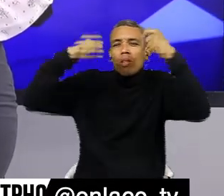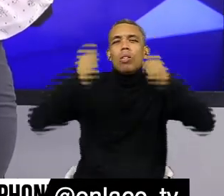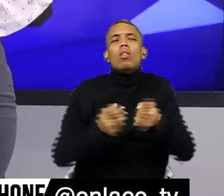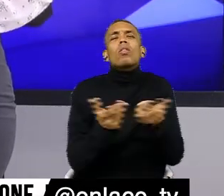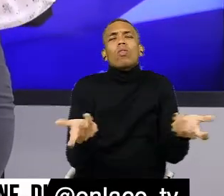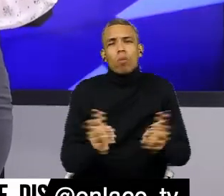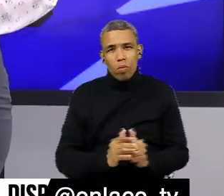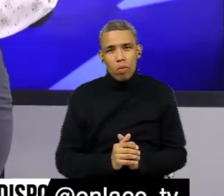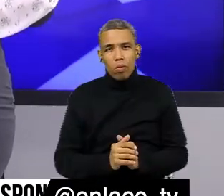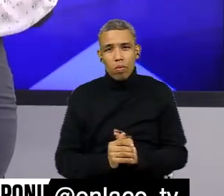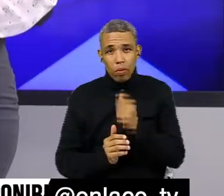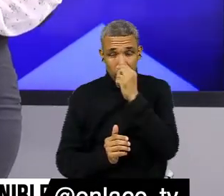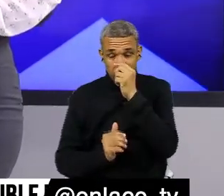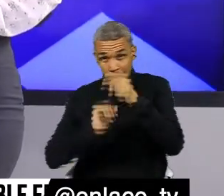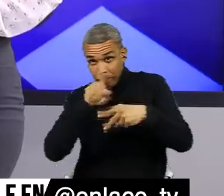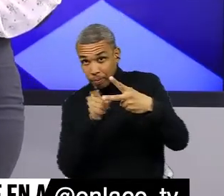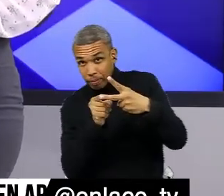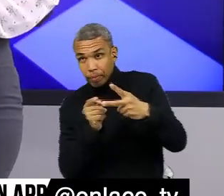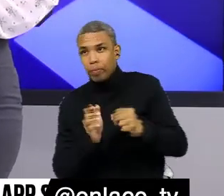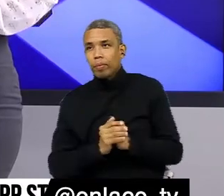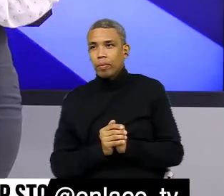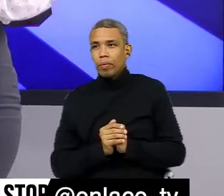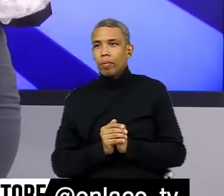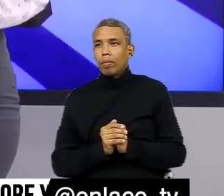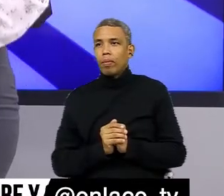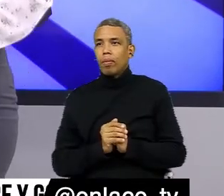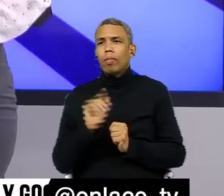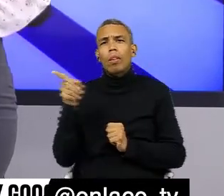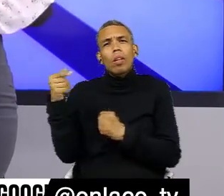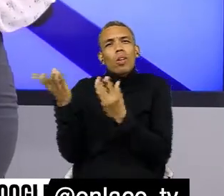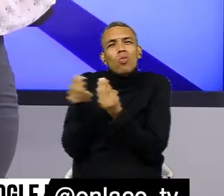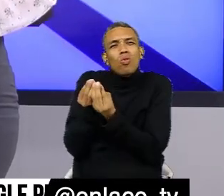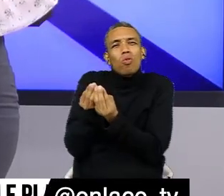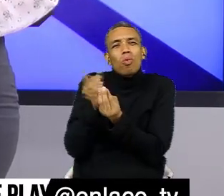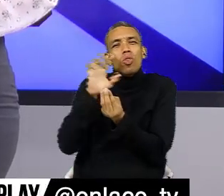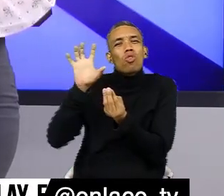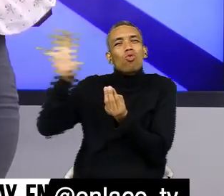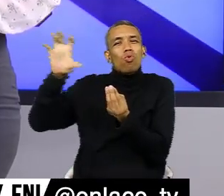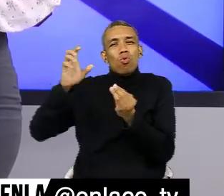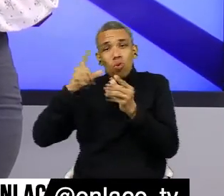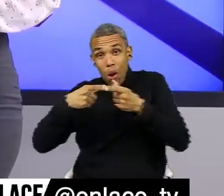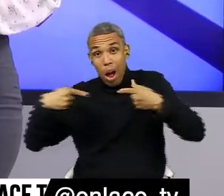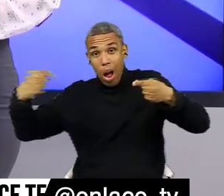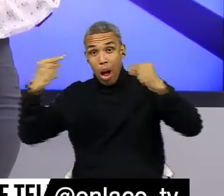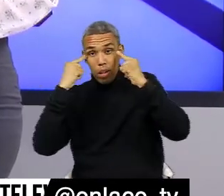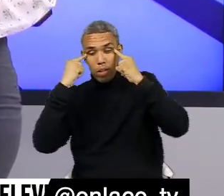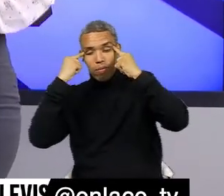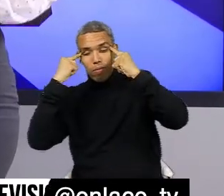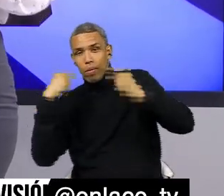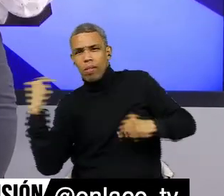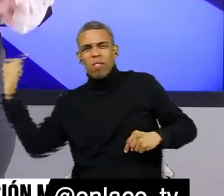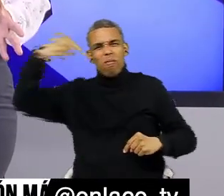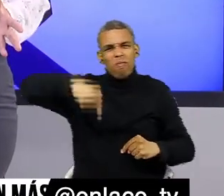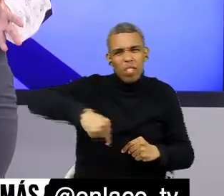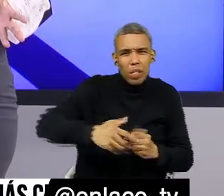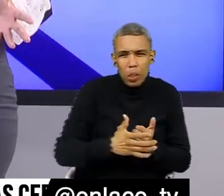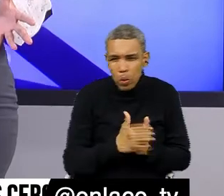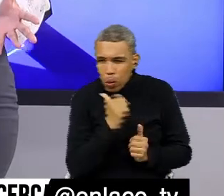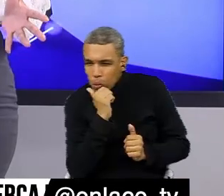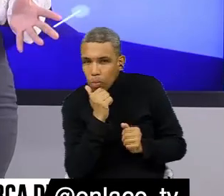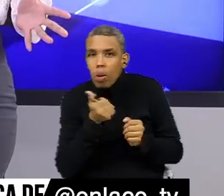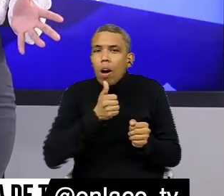le contaremos sobre la visita que realizan japoneses al río Magdalena con el acompañamiento del IDEAM para evaluar el tema de las inundaciones. Sorprendidos